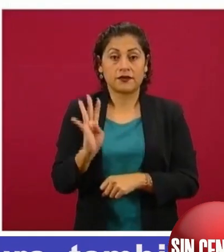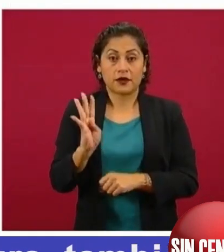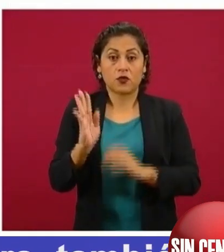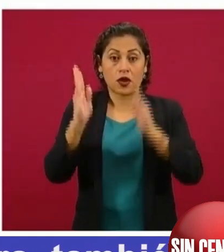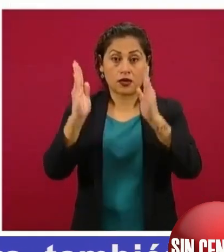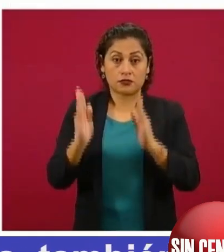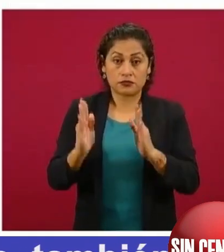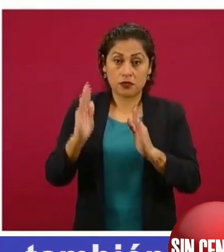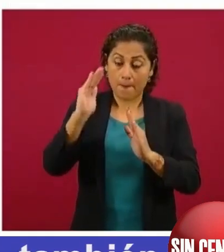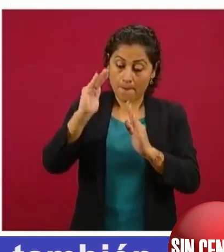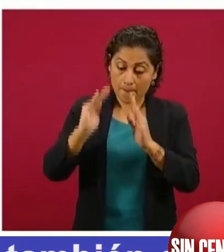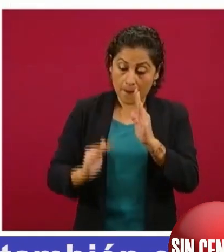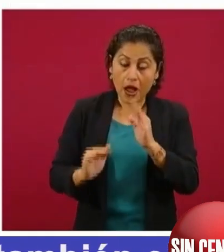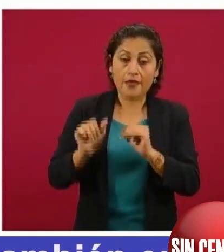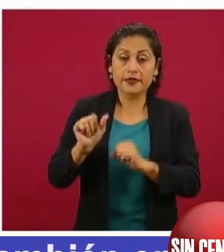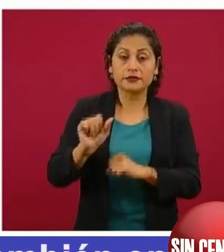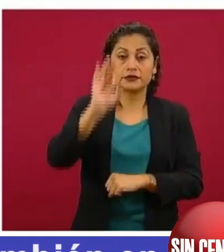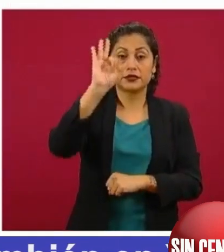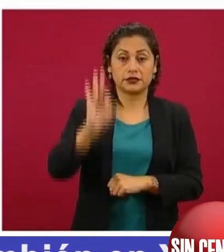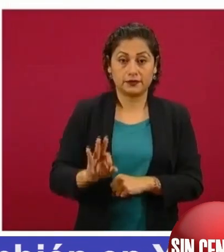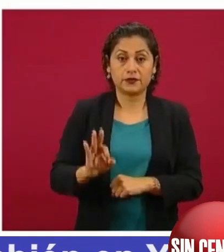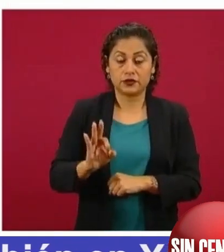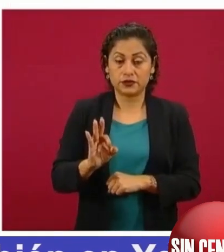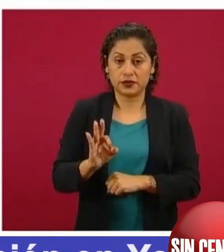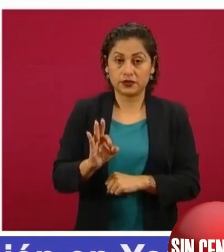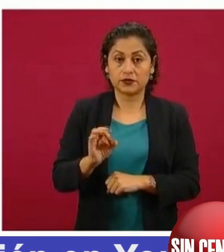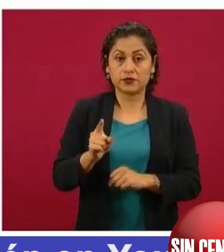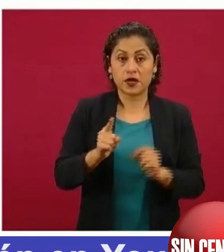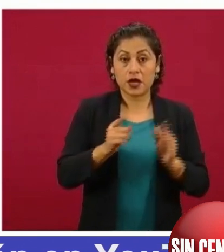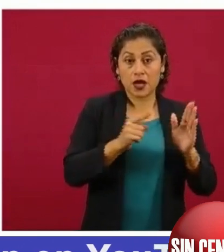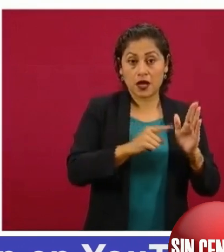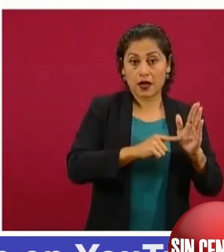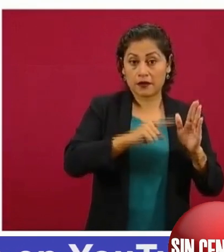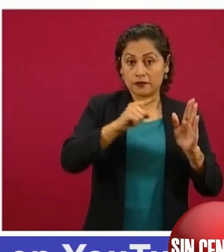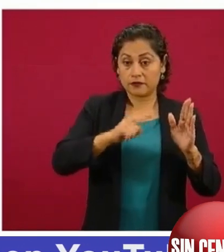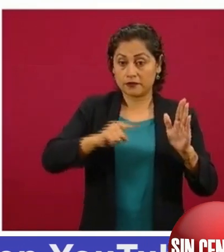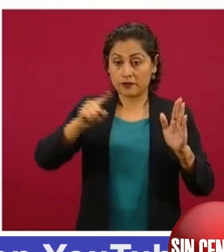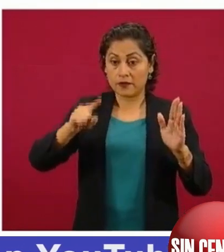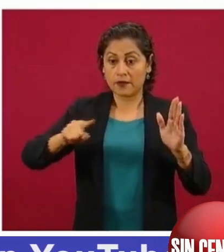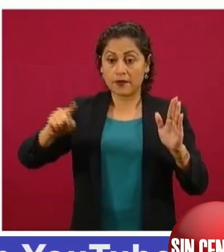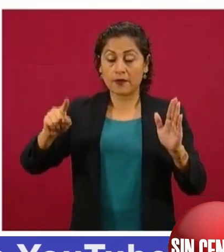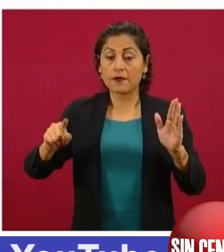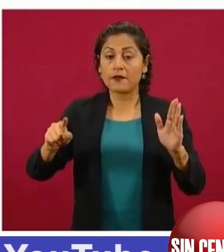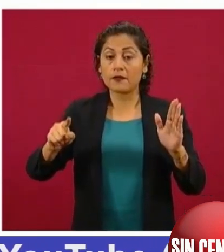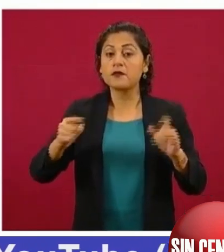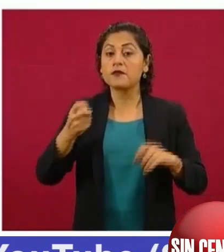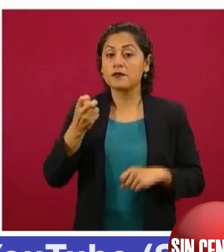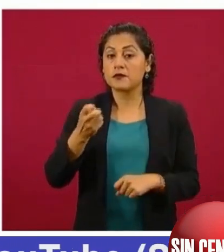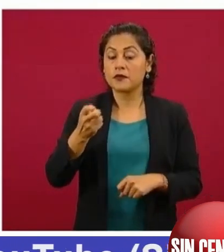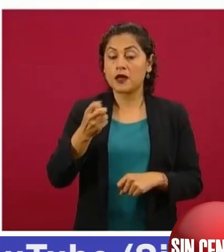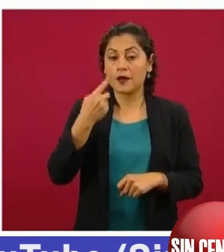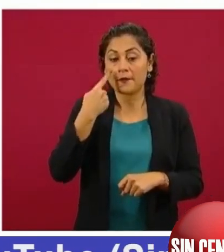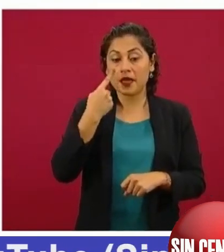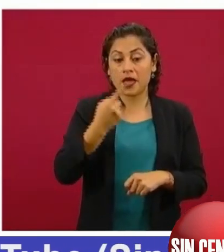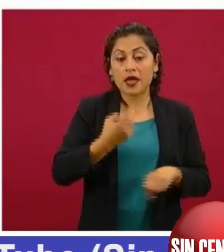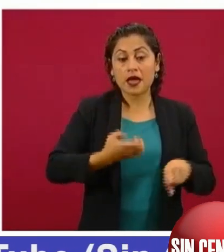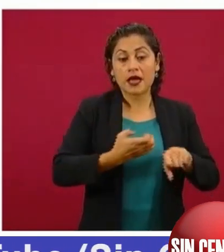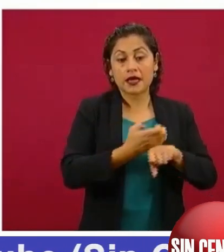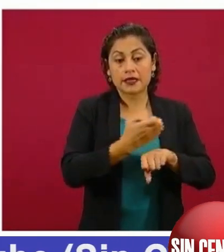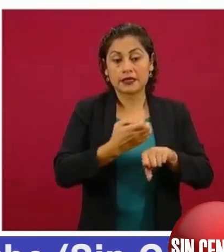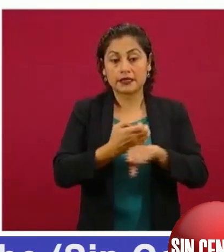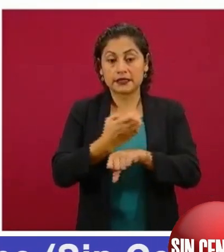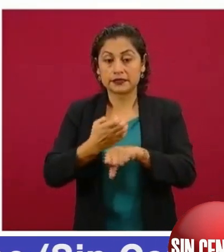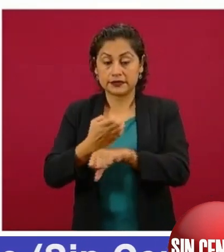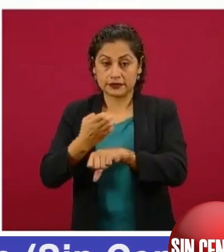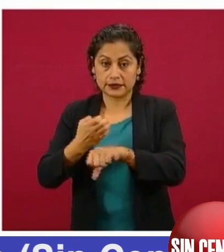redujo 16%. En cada una de estas curvas verán ahí la ocupación estado por estado, la ocupación